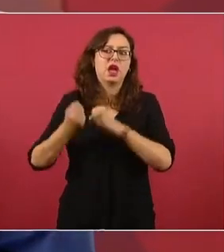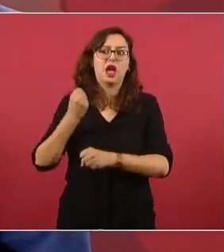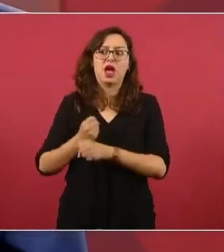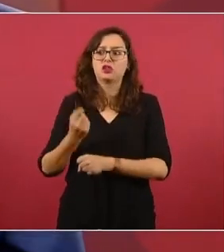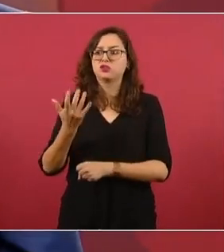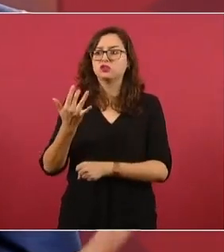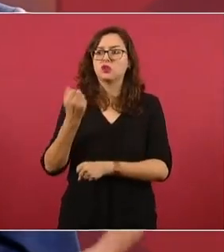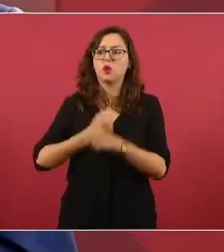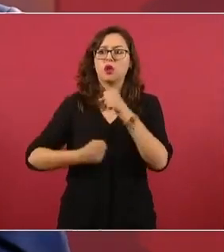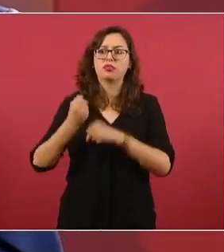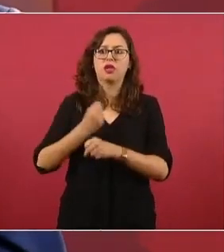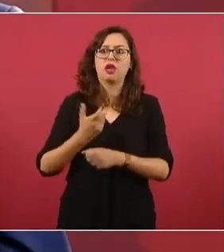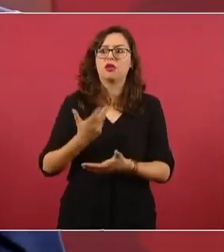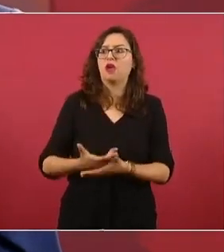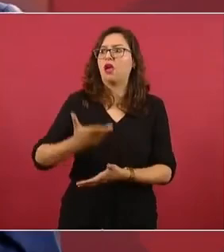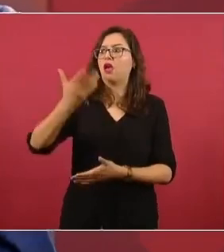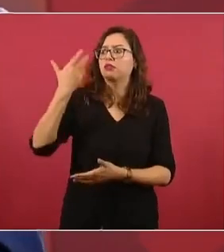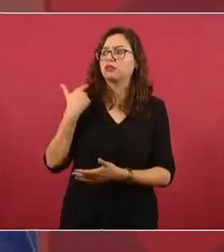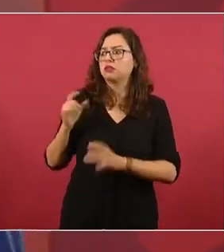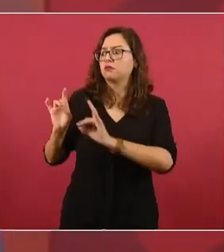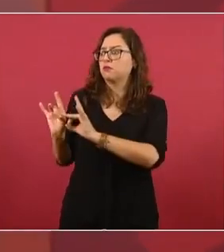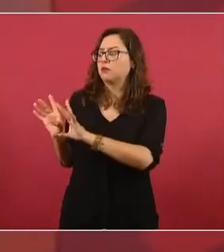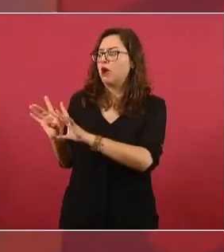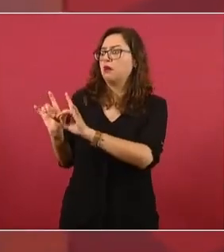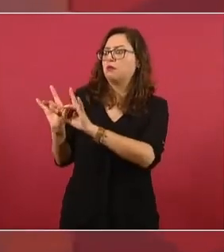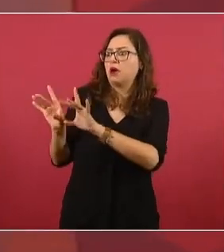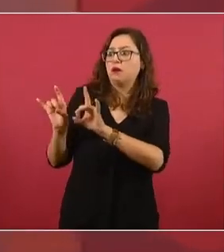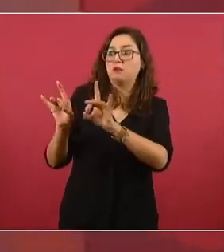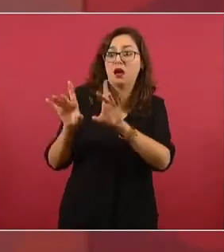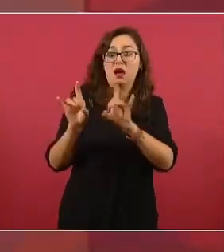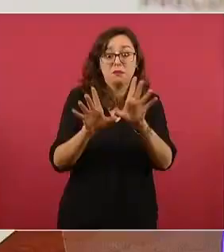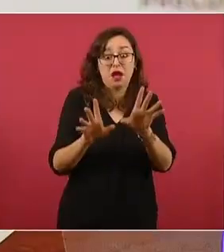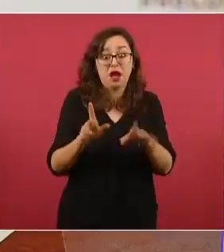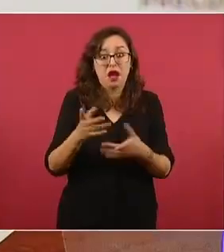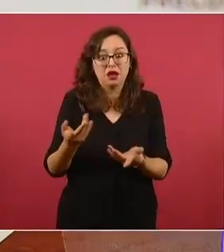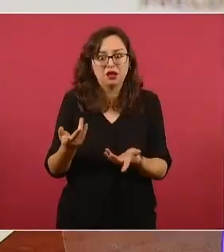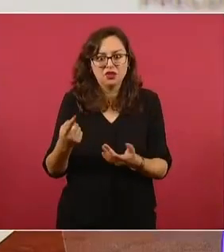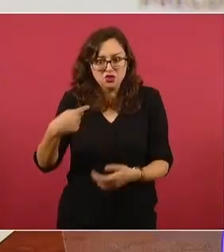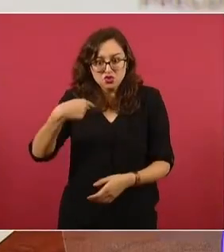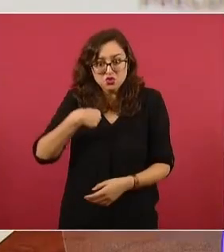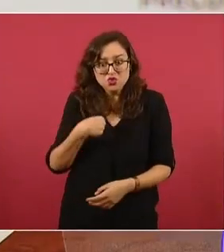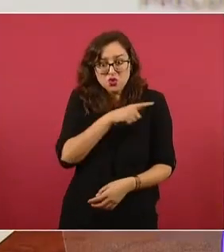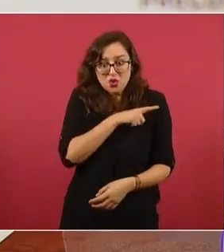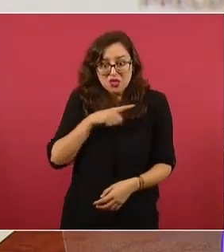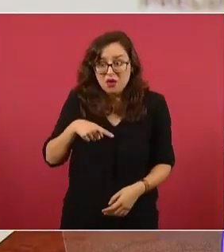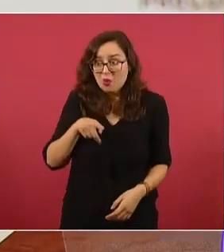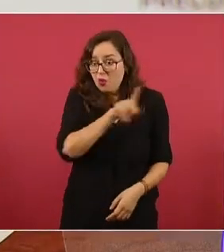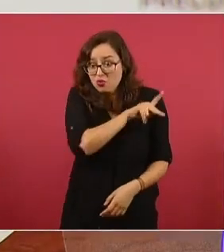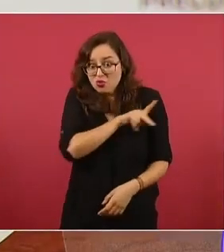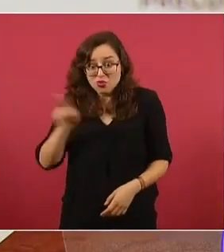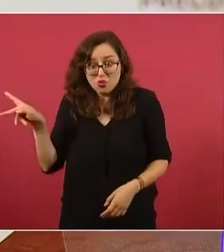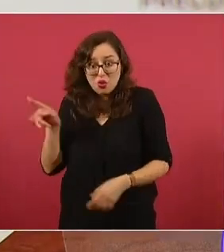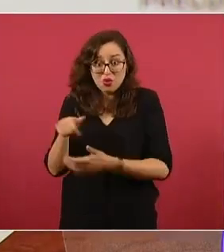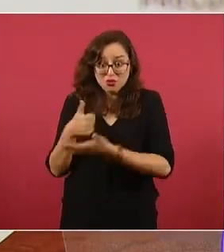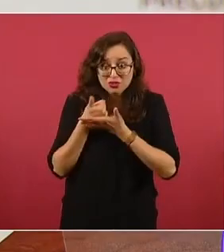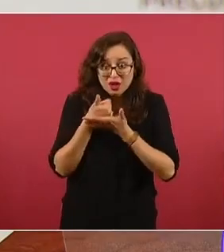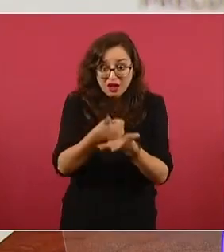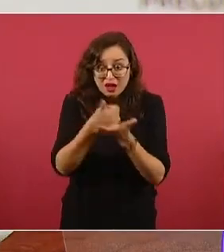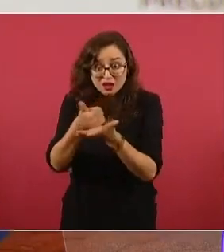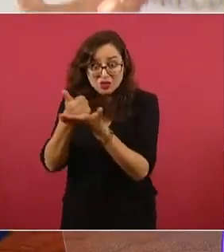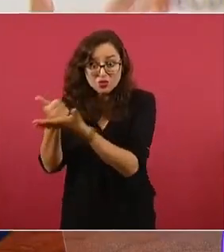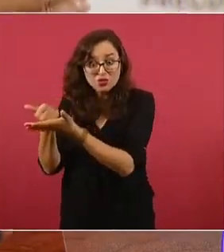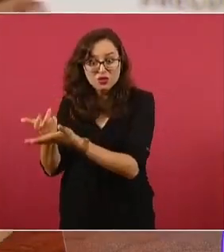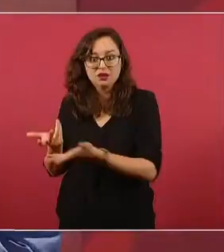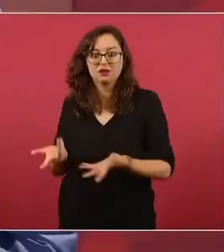pues nada más pensemos que ya